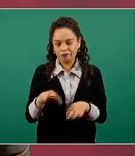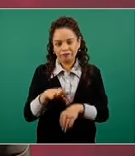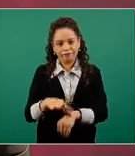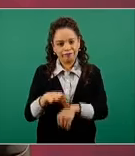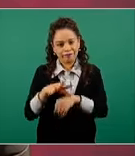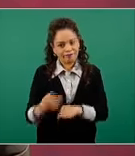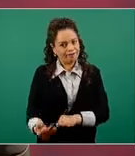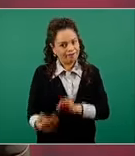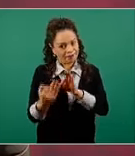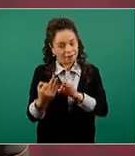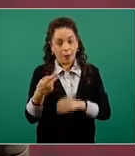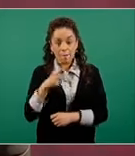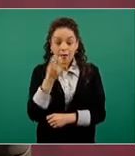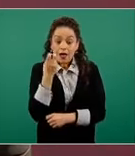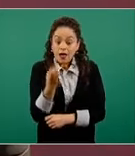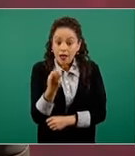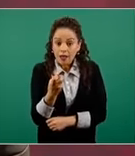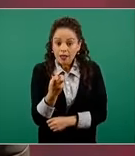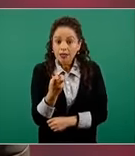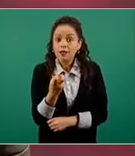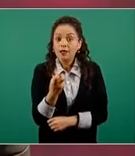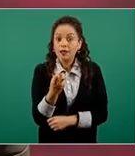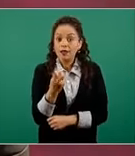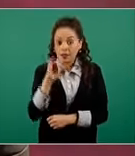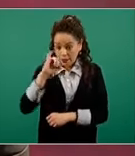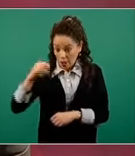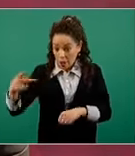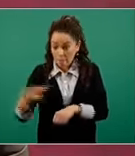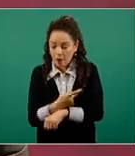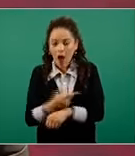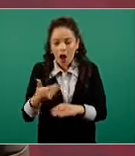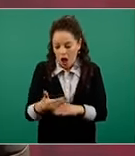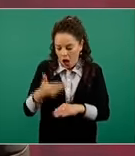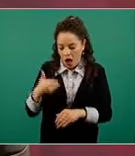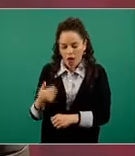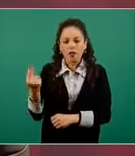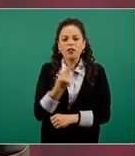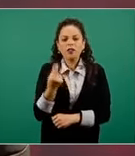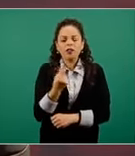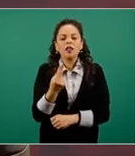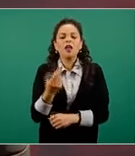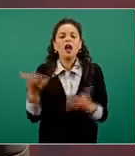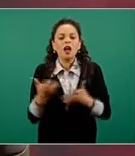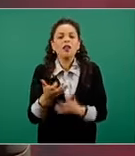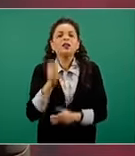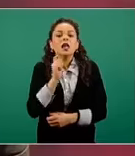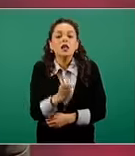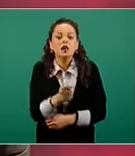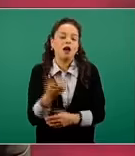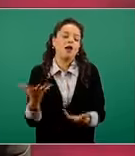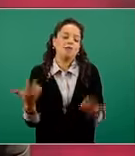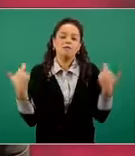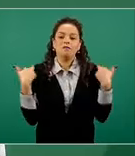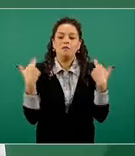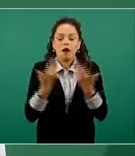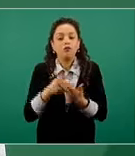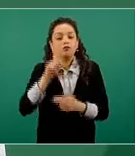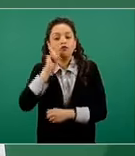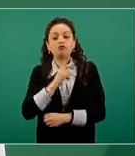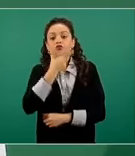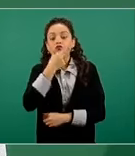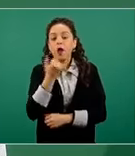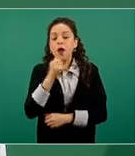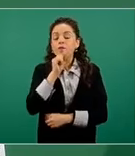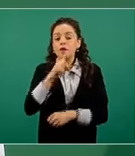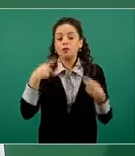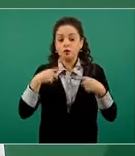esto suceda, lo ideal sería que las maestras y los maestros, así como el personal que